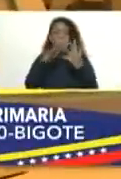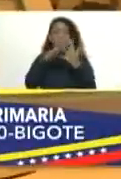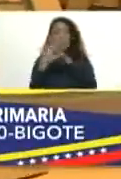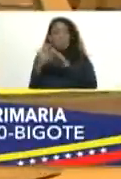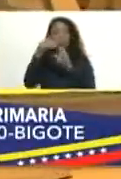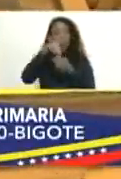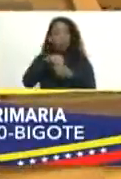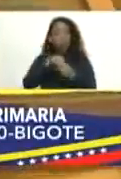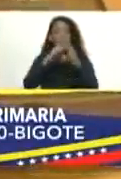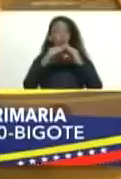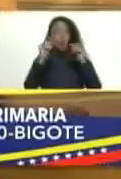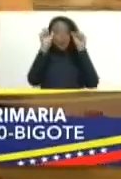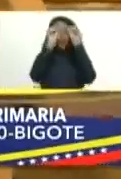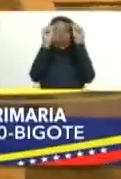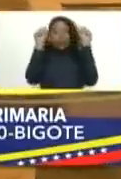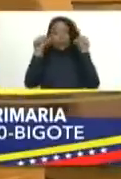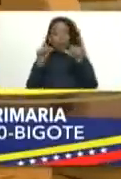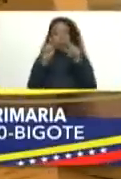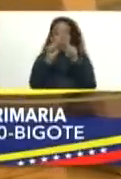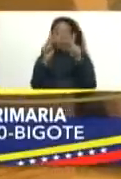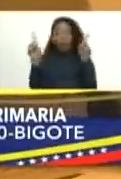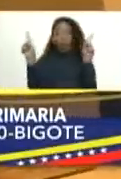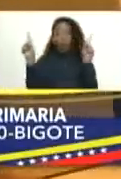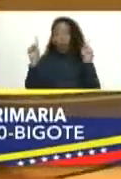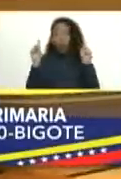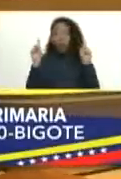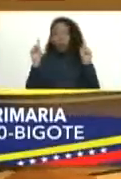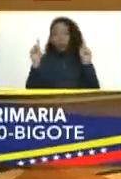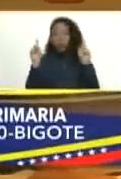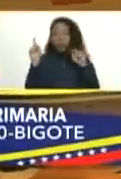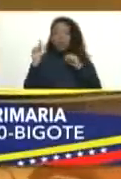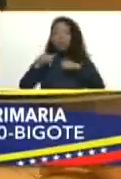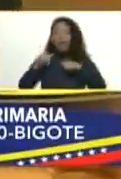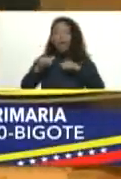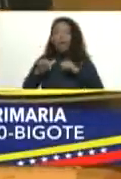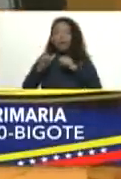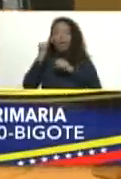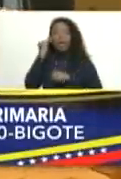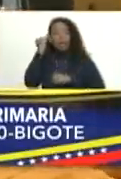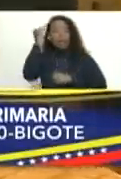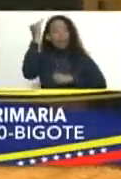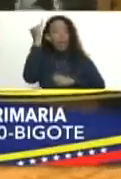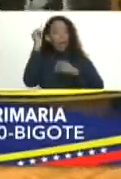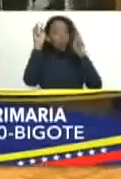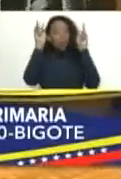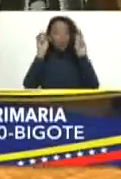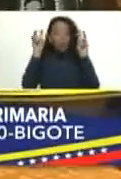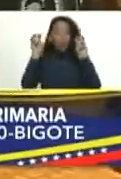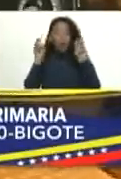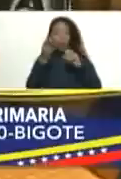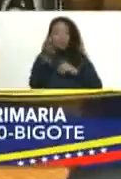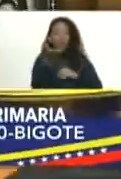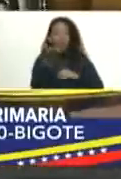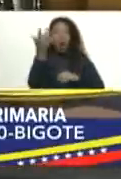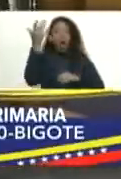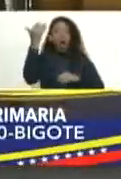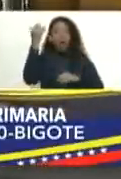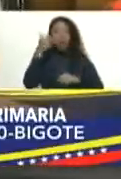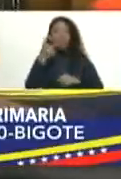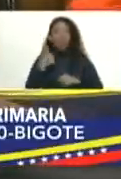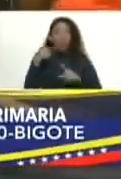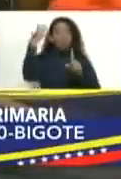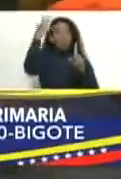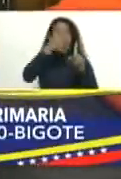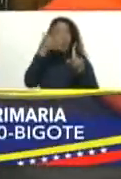el sistema de ambulatorio. Y ahora con esta iniciativa, presidente, que usted también orientó